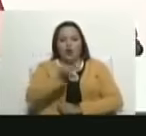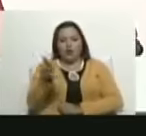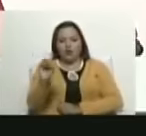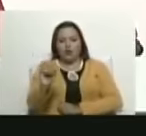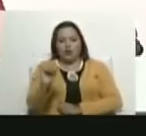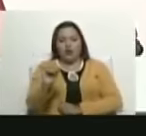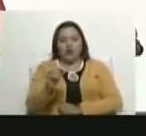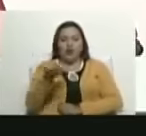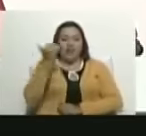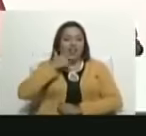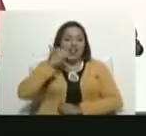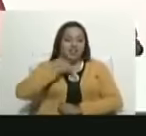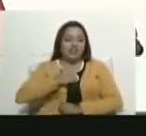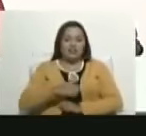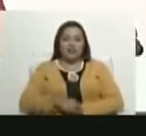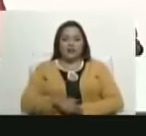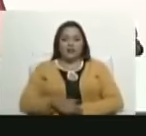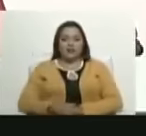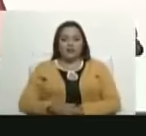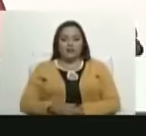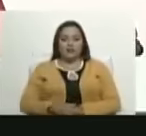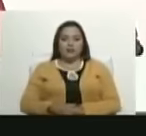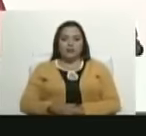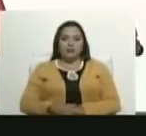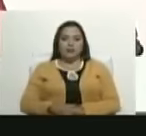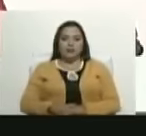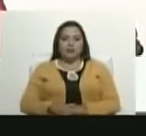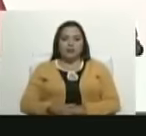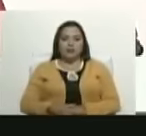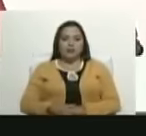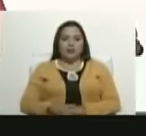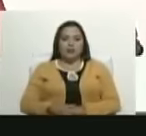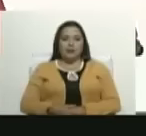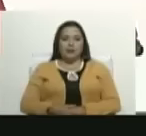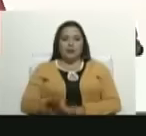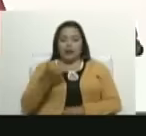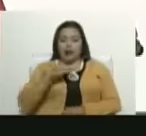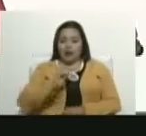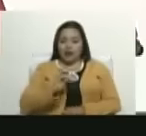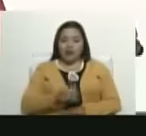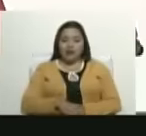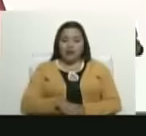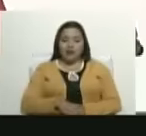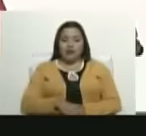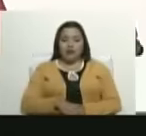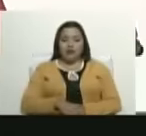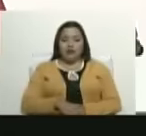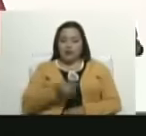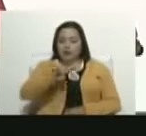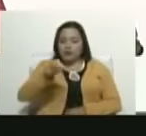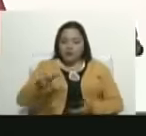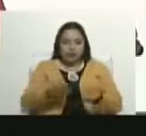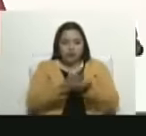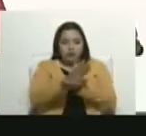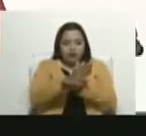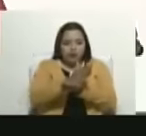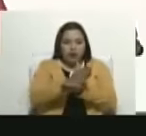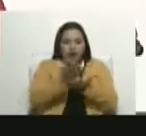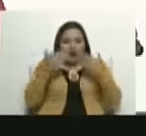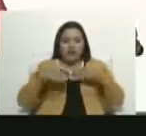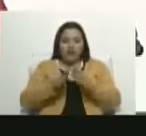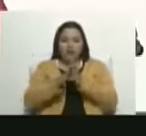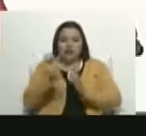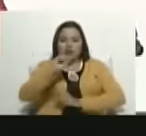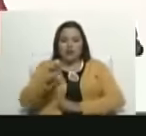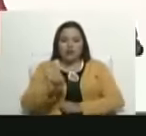que tienen como patrona a la Virgen del Socorro, Valencia, Estado Carabobo.